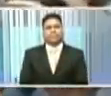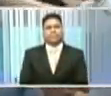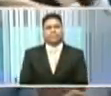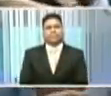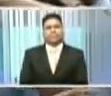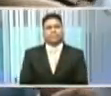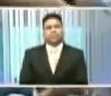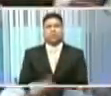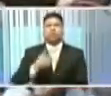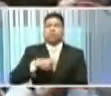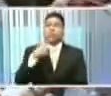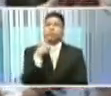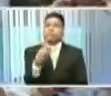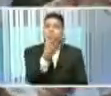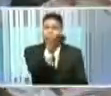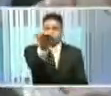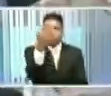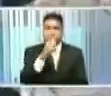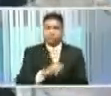Yo puedo decirle